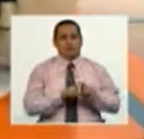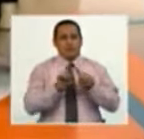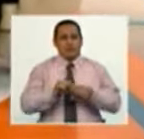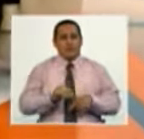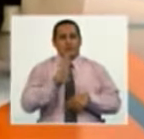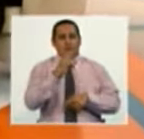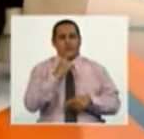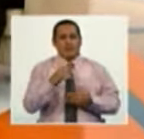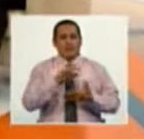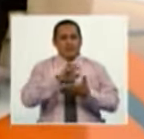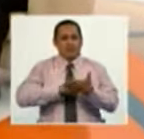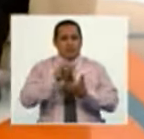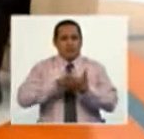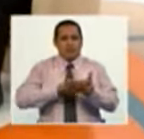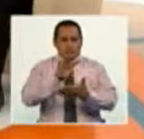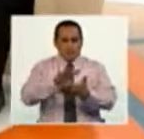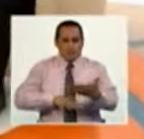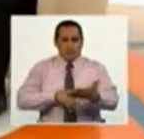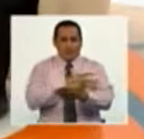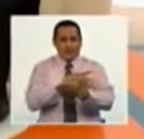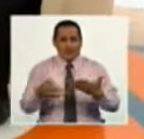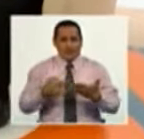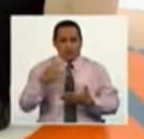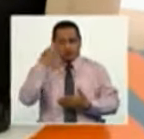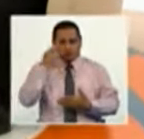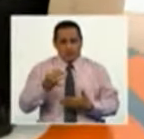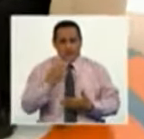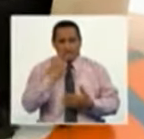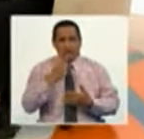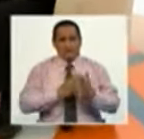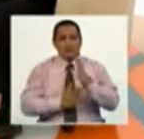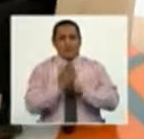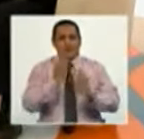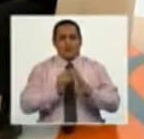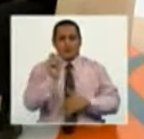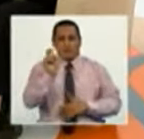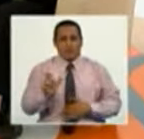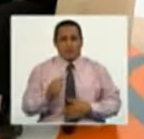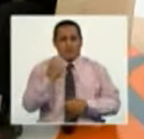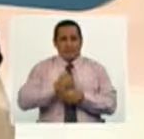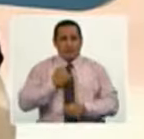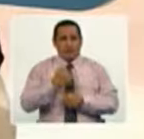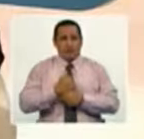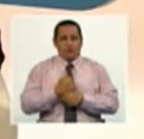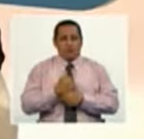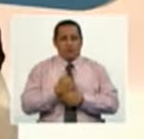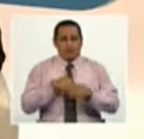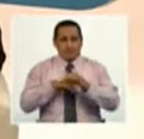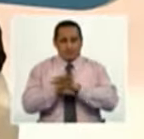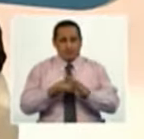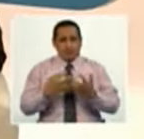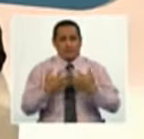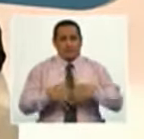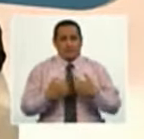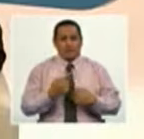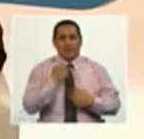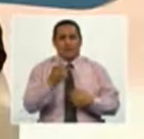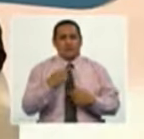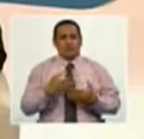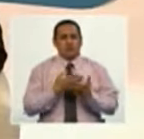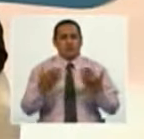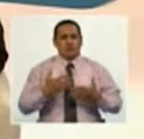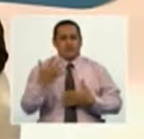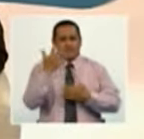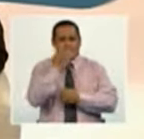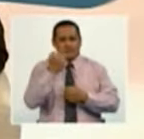esta entidad bancaria le iba a descontar por planilla, supuestamente a esta ficticia trabajadora de esta empresa, que es una empresa de